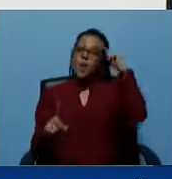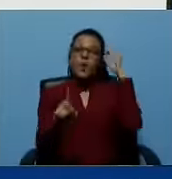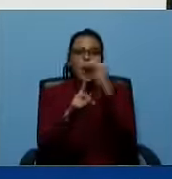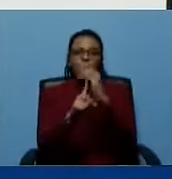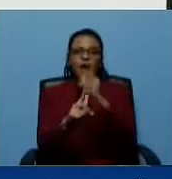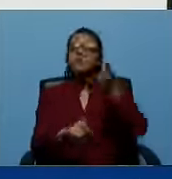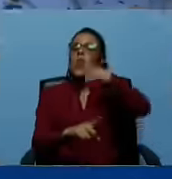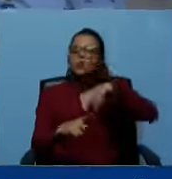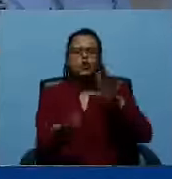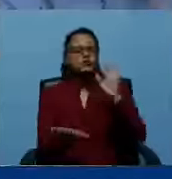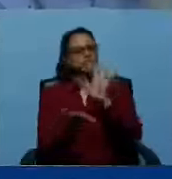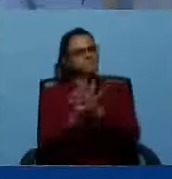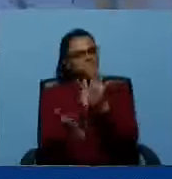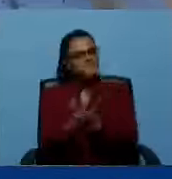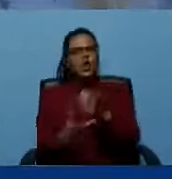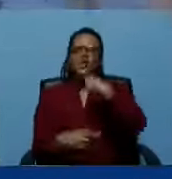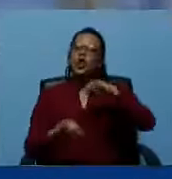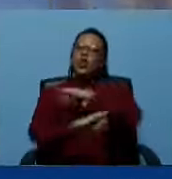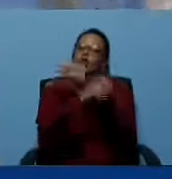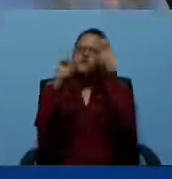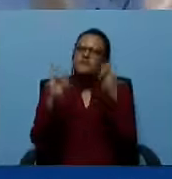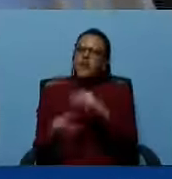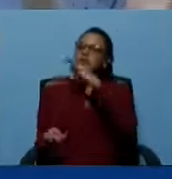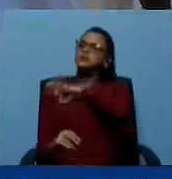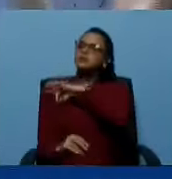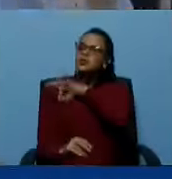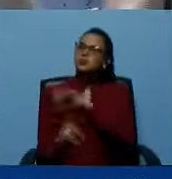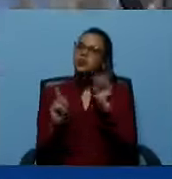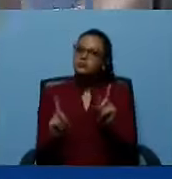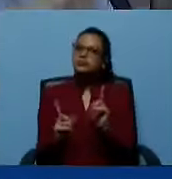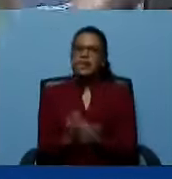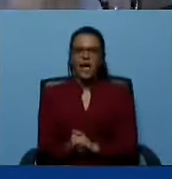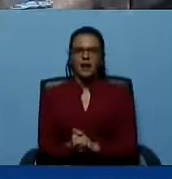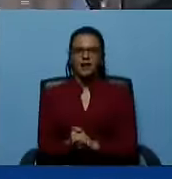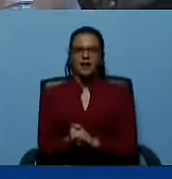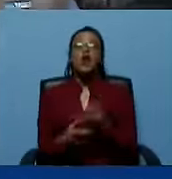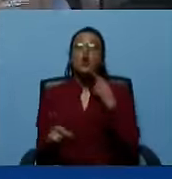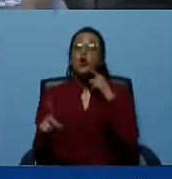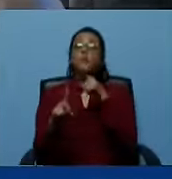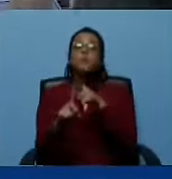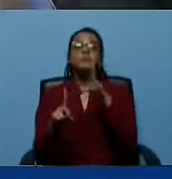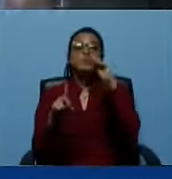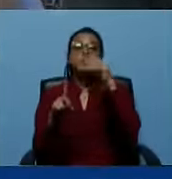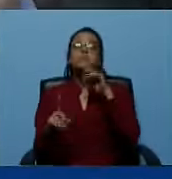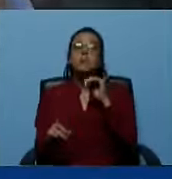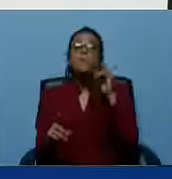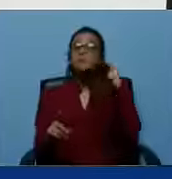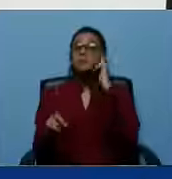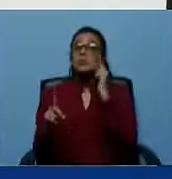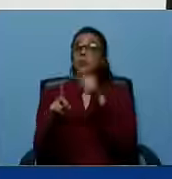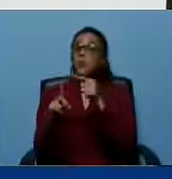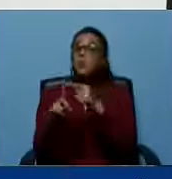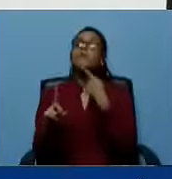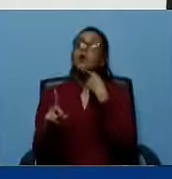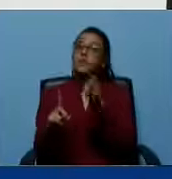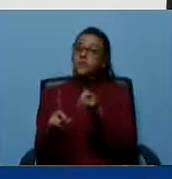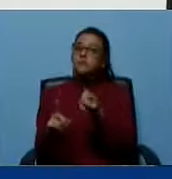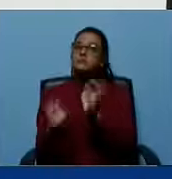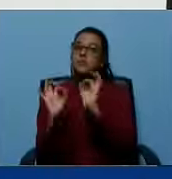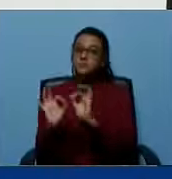la armonía, la felicidad social. Como dijo el libertador Simón Bolívar,